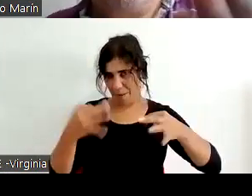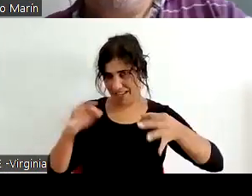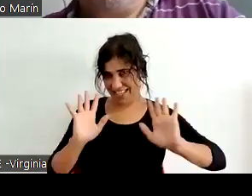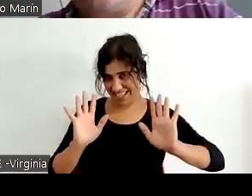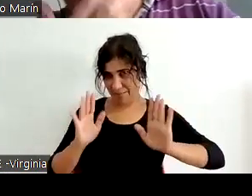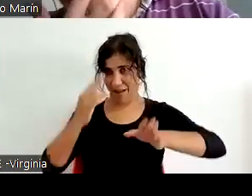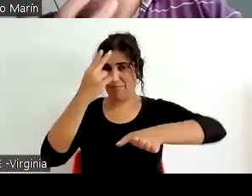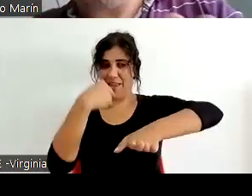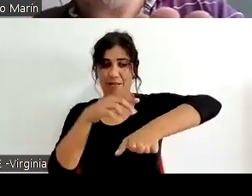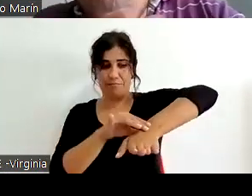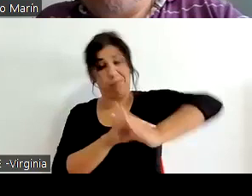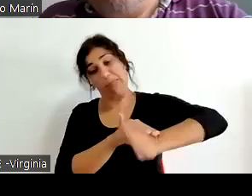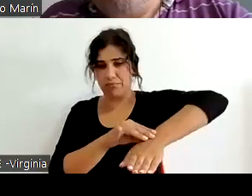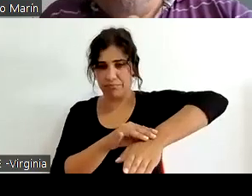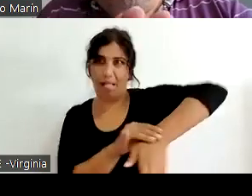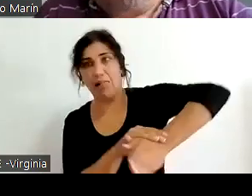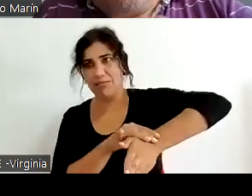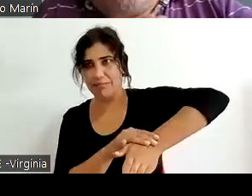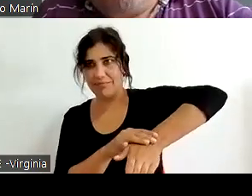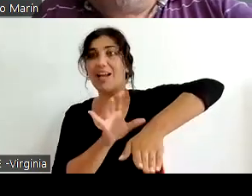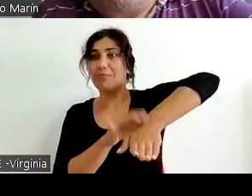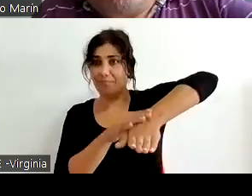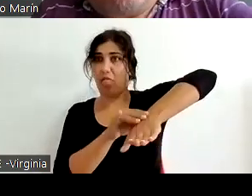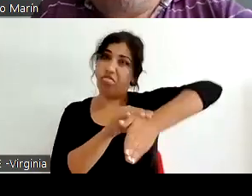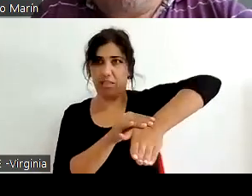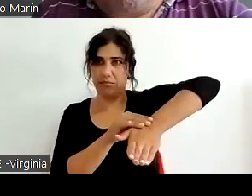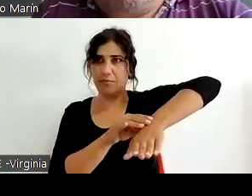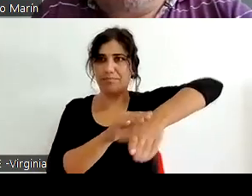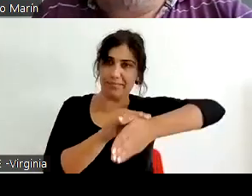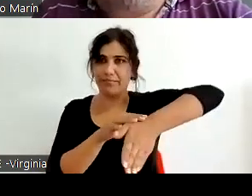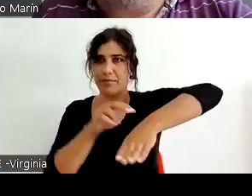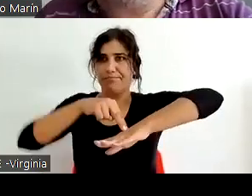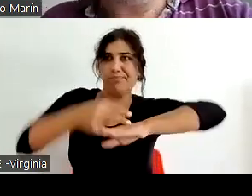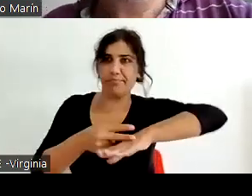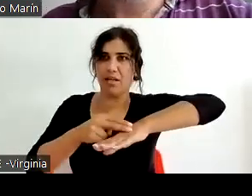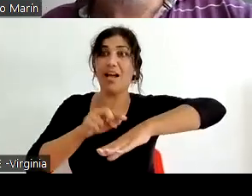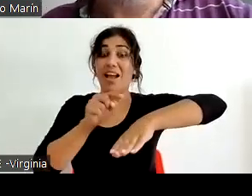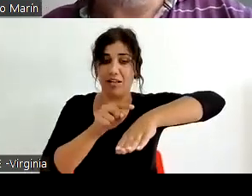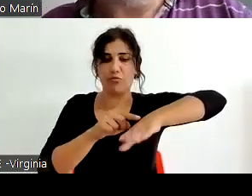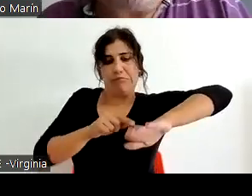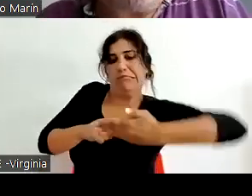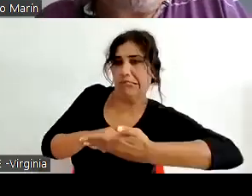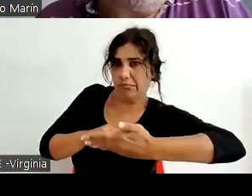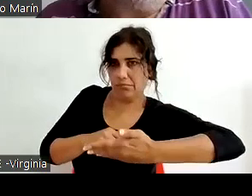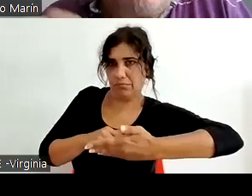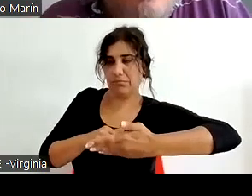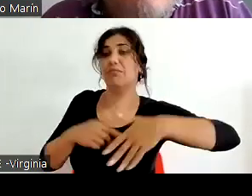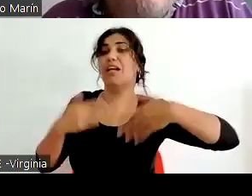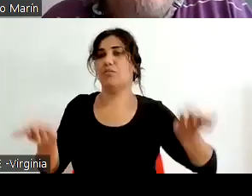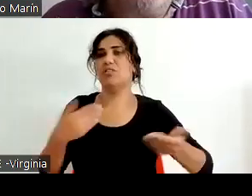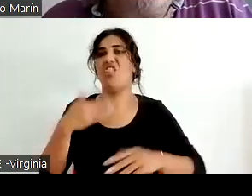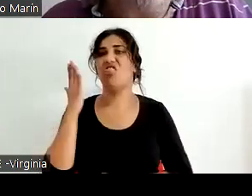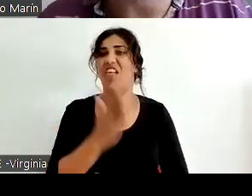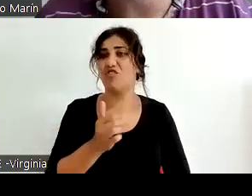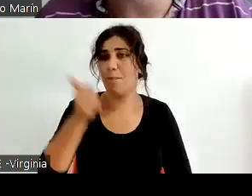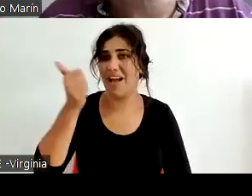esguince, con el movimiento brusco, es decir, con el giro del pie hacia adentro, se puede dañar